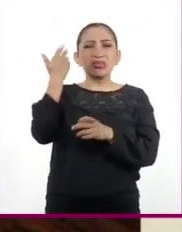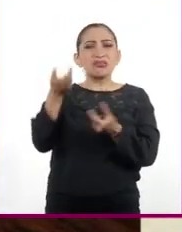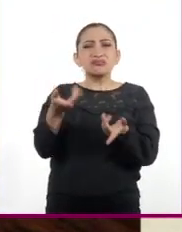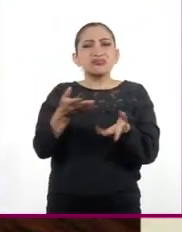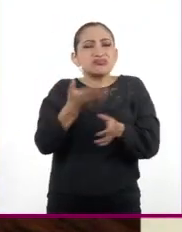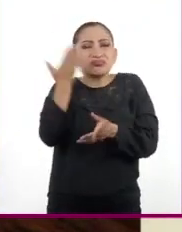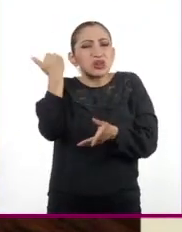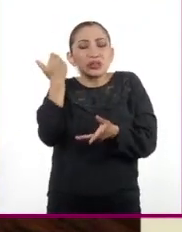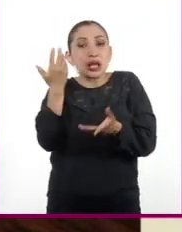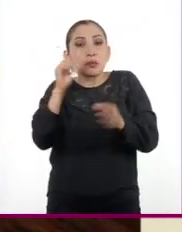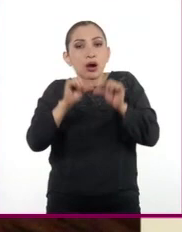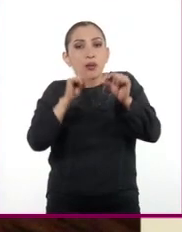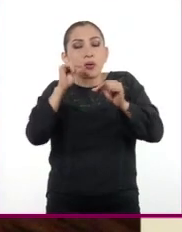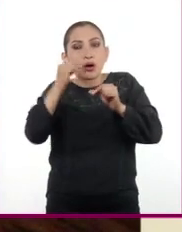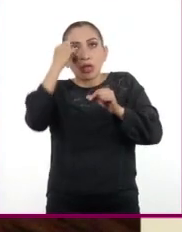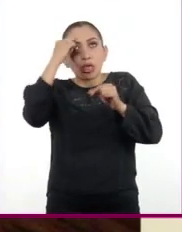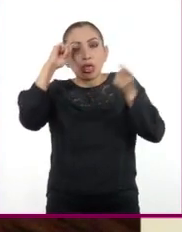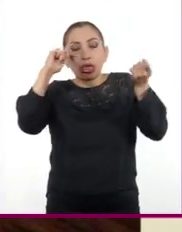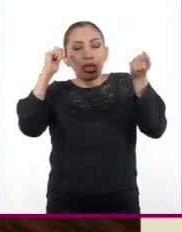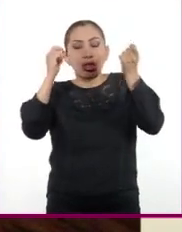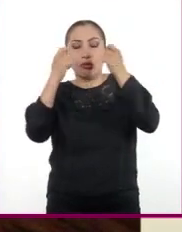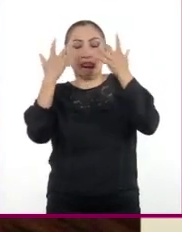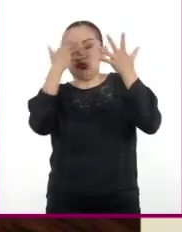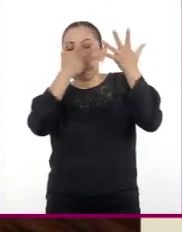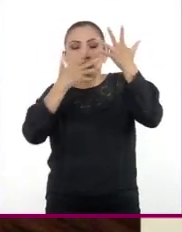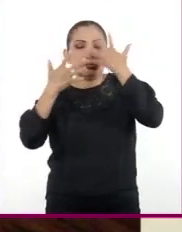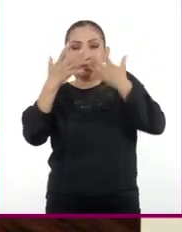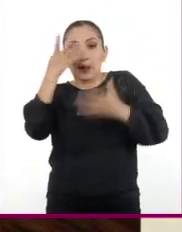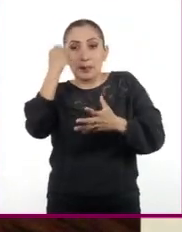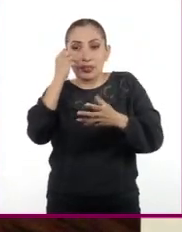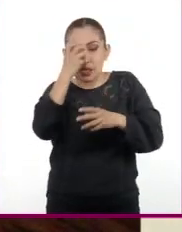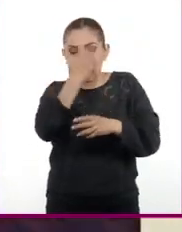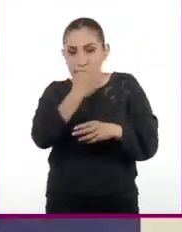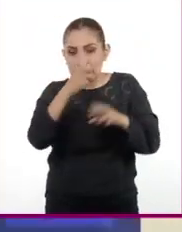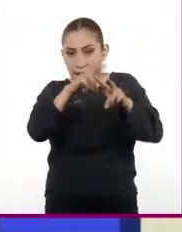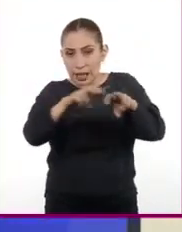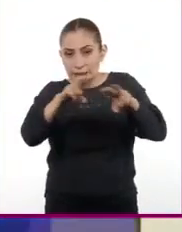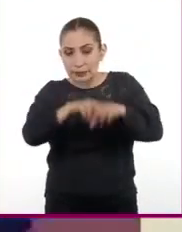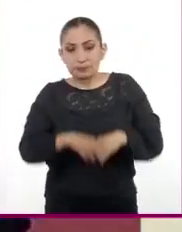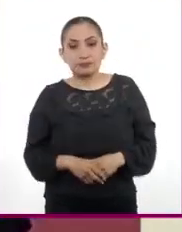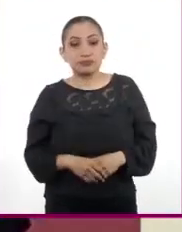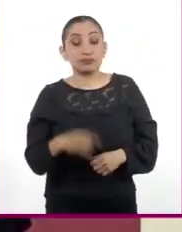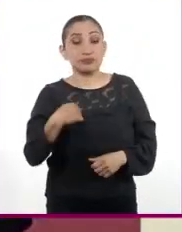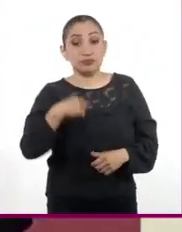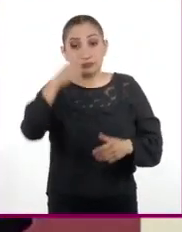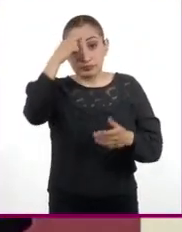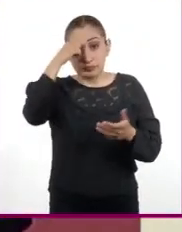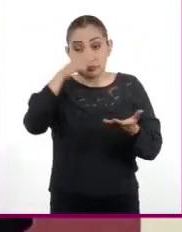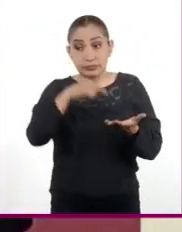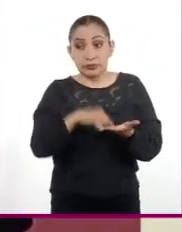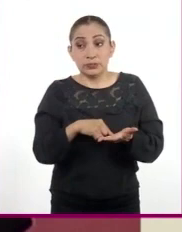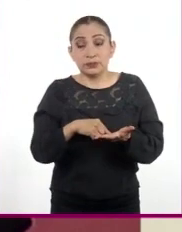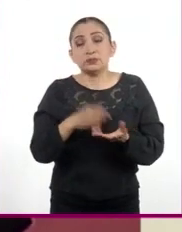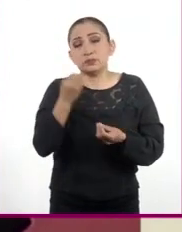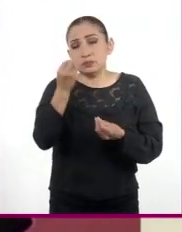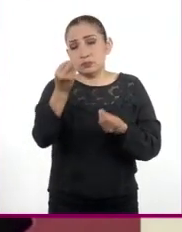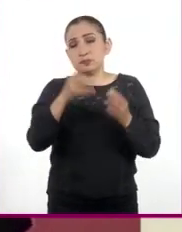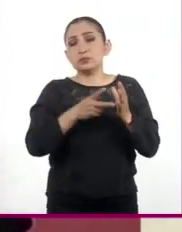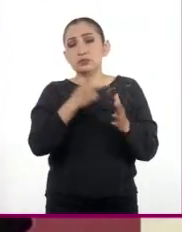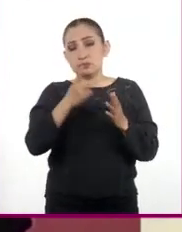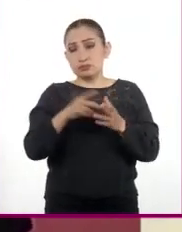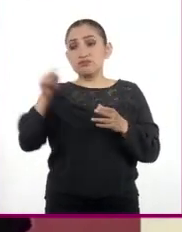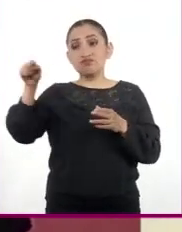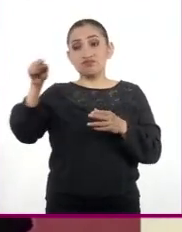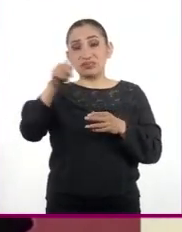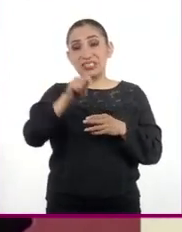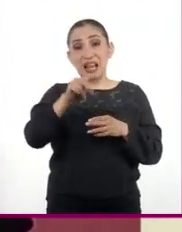eso pues va deformando nuestra manera de aprender y de analizar las cosas. Yo creo que en muchas ocasiones los